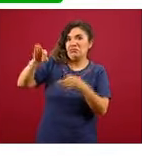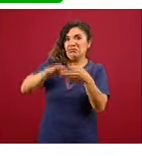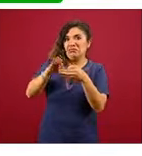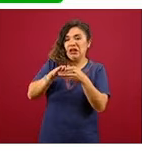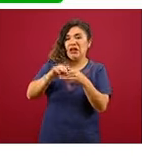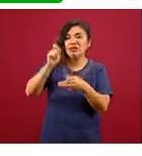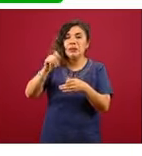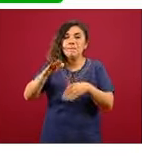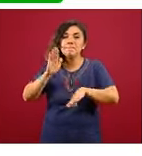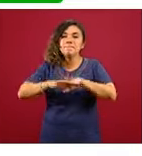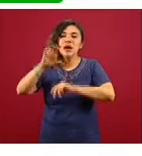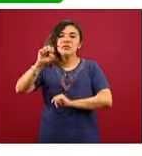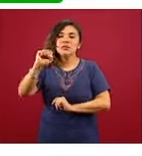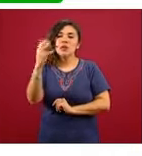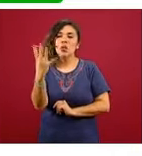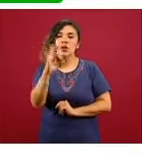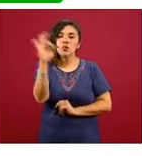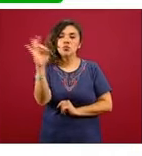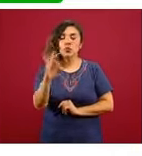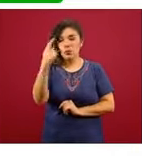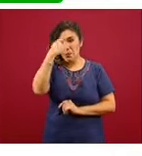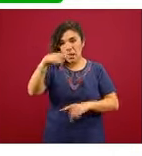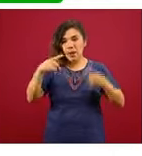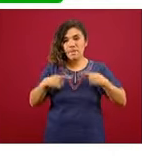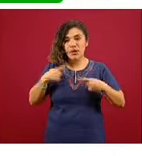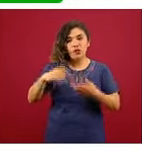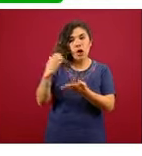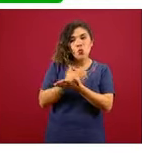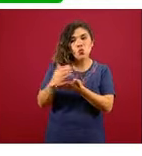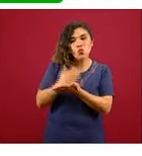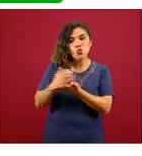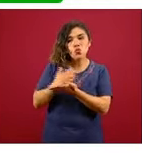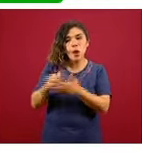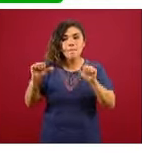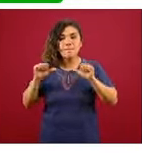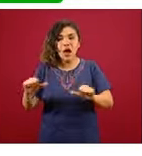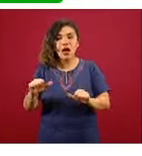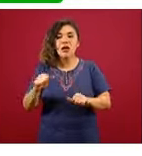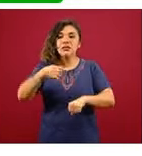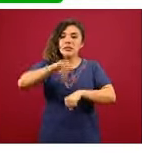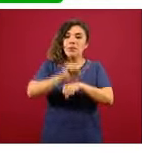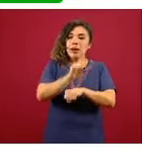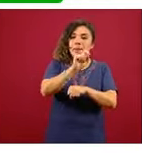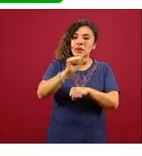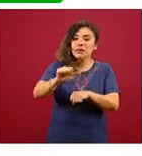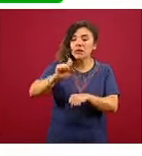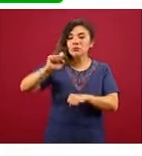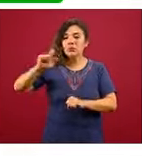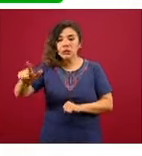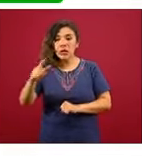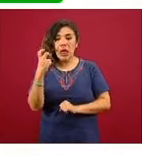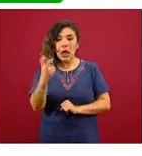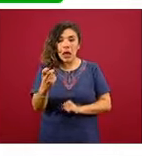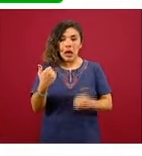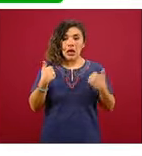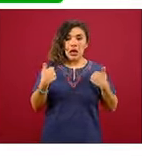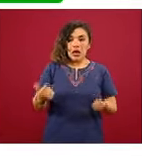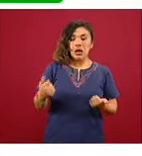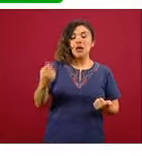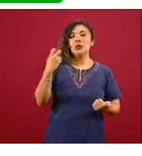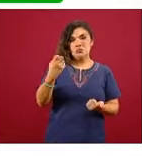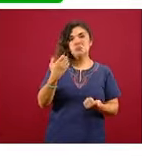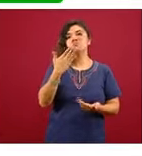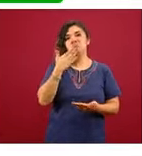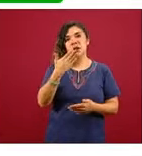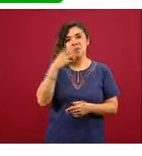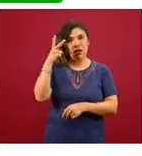más 64% el incremento de personas recuperadas entre la 26 y la 27, lo cual es bueno para